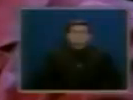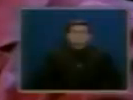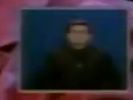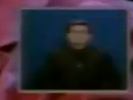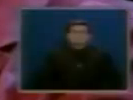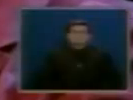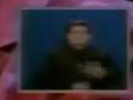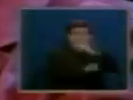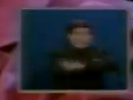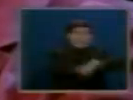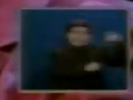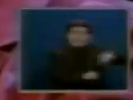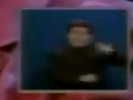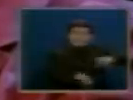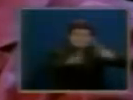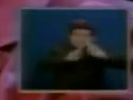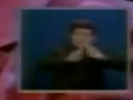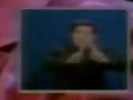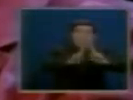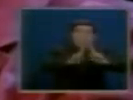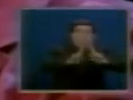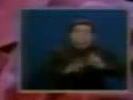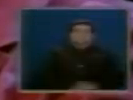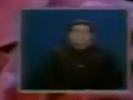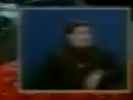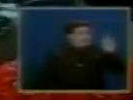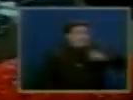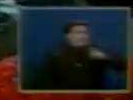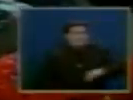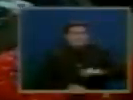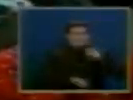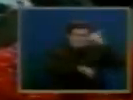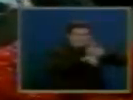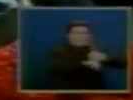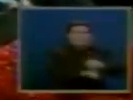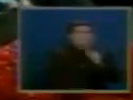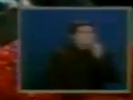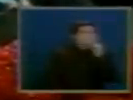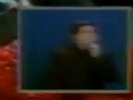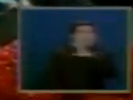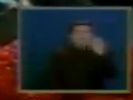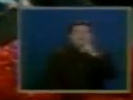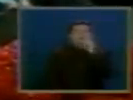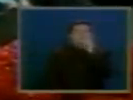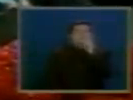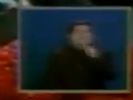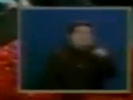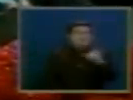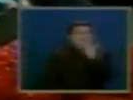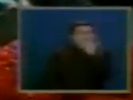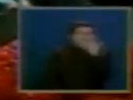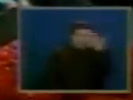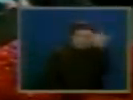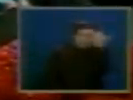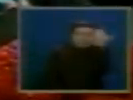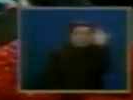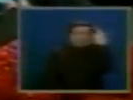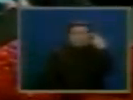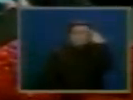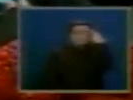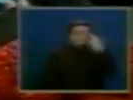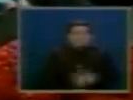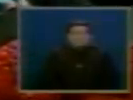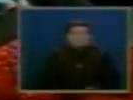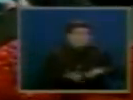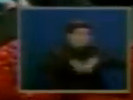El país necesita una respuesta. Es necesario determinar quiénes o quién están fallando y por qué. ¿Es